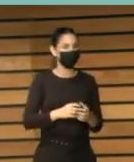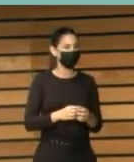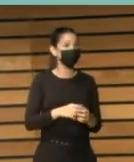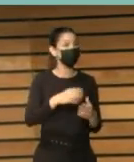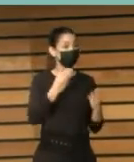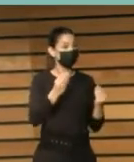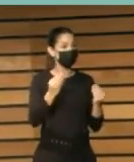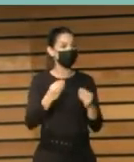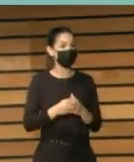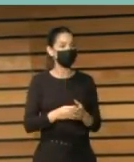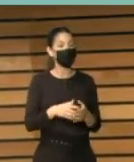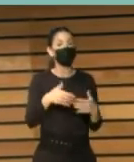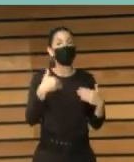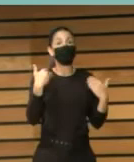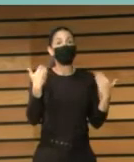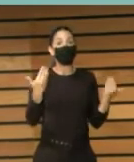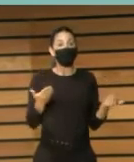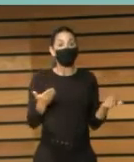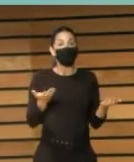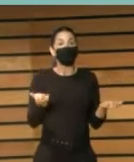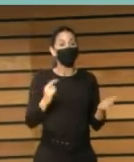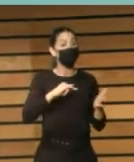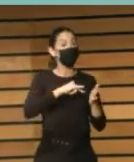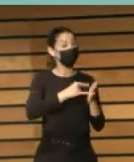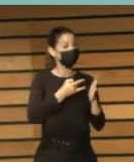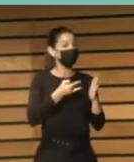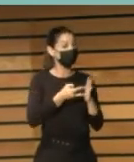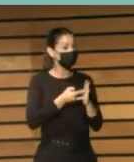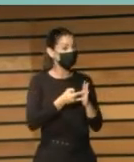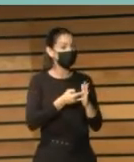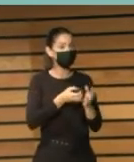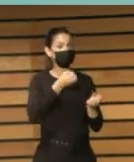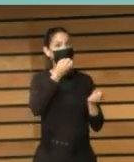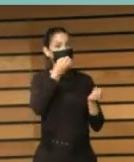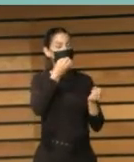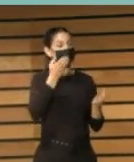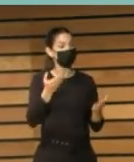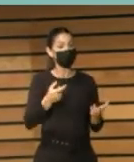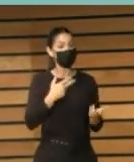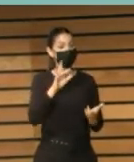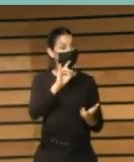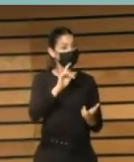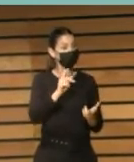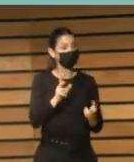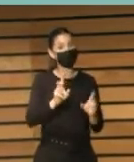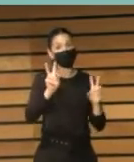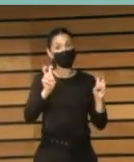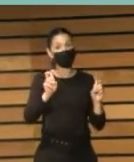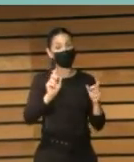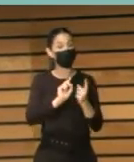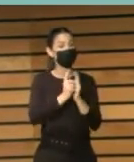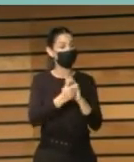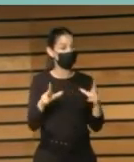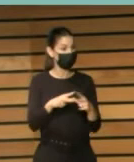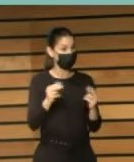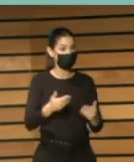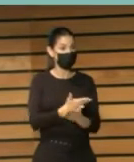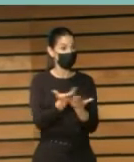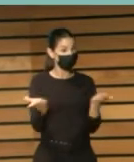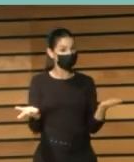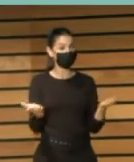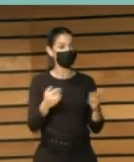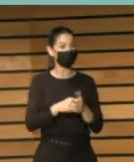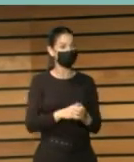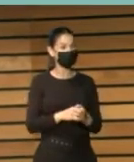como ejemplo allí, lo que me parece que sí está favoreciendo el cambio. Perdonad que me extendí un poquito. No, me